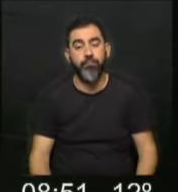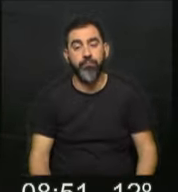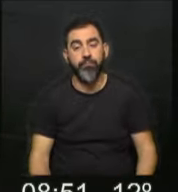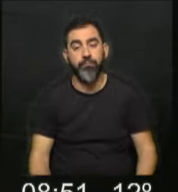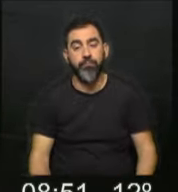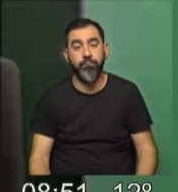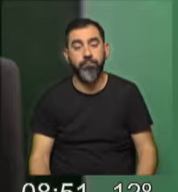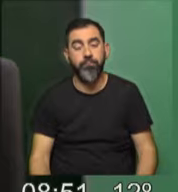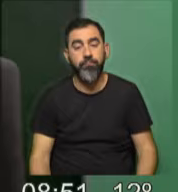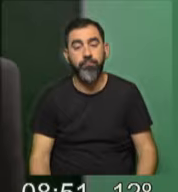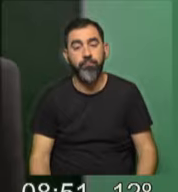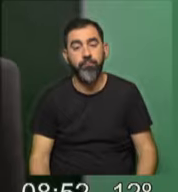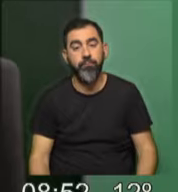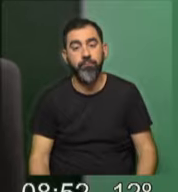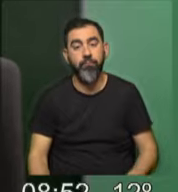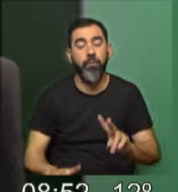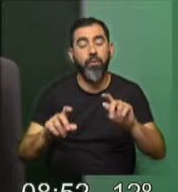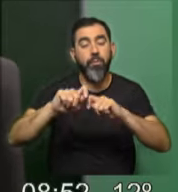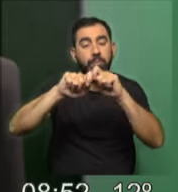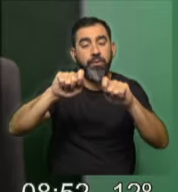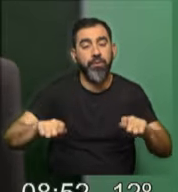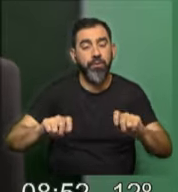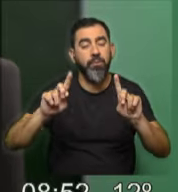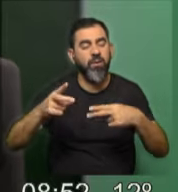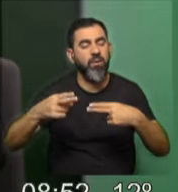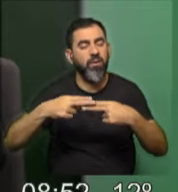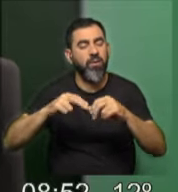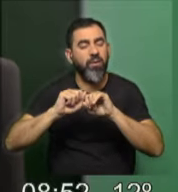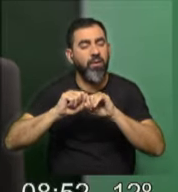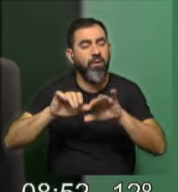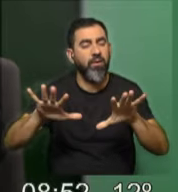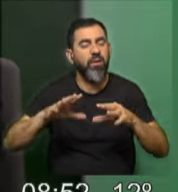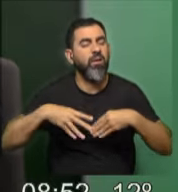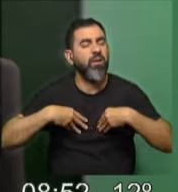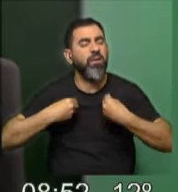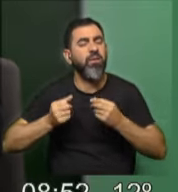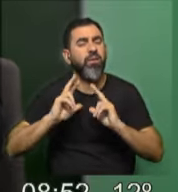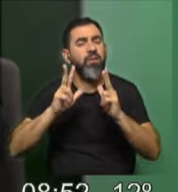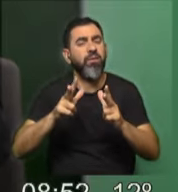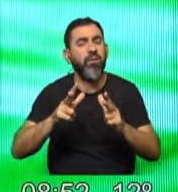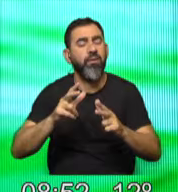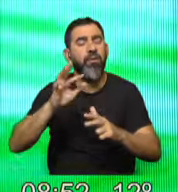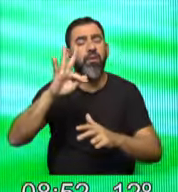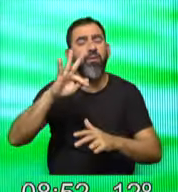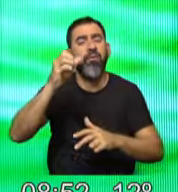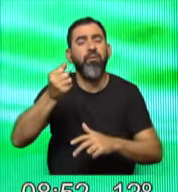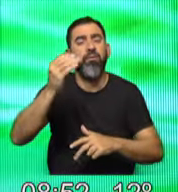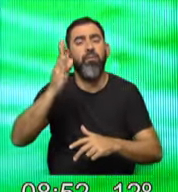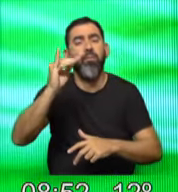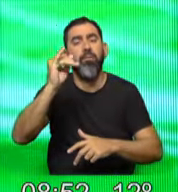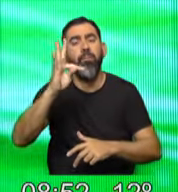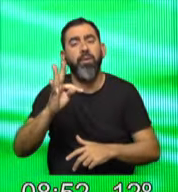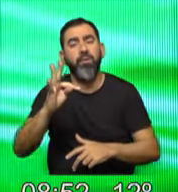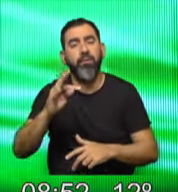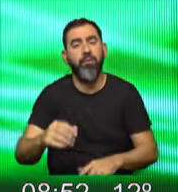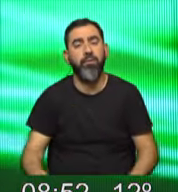también fuera de micrófono de algunas repercusiones que tiene nt sobre todo en redes sociales y demás qué Qué siente cuando le dicen fapit y